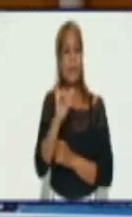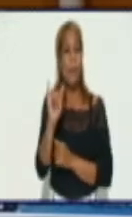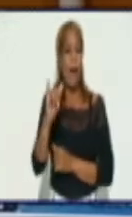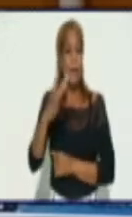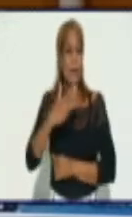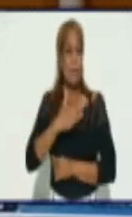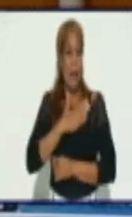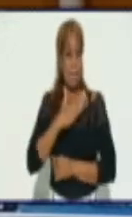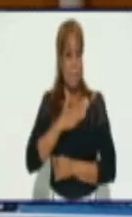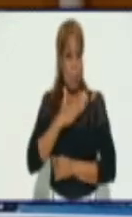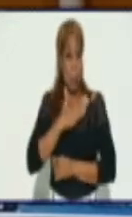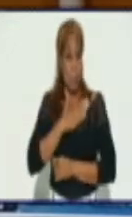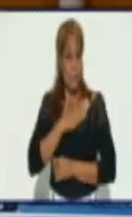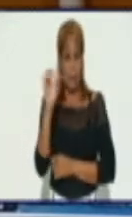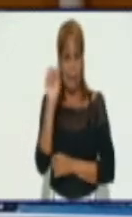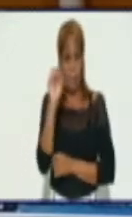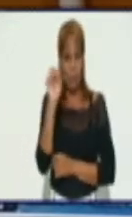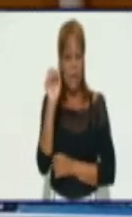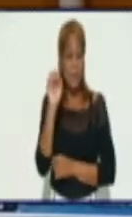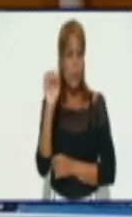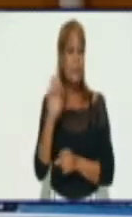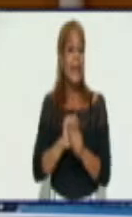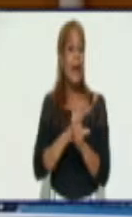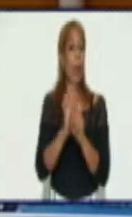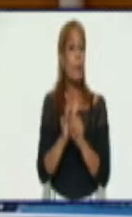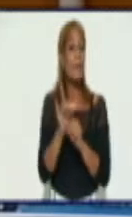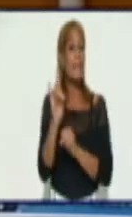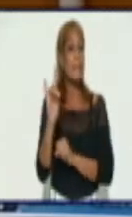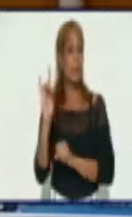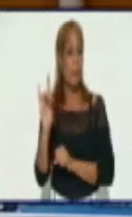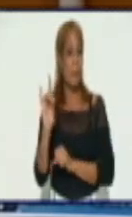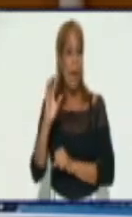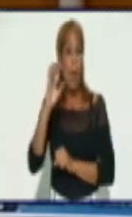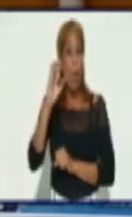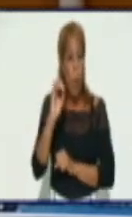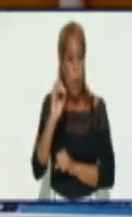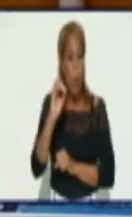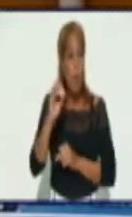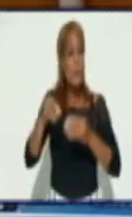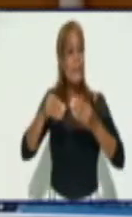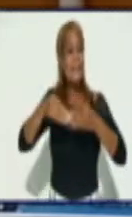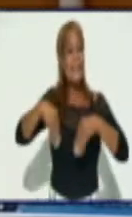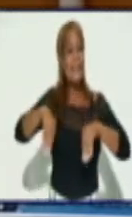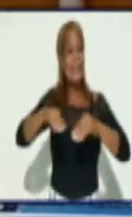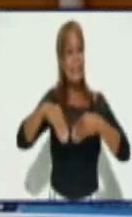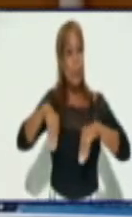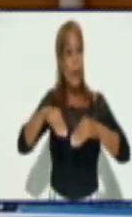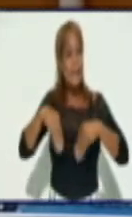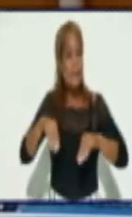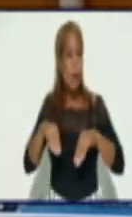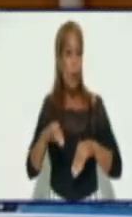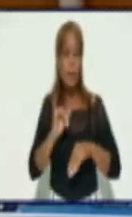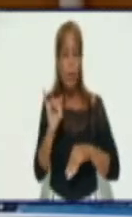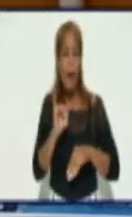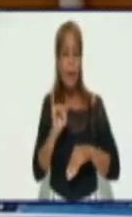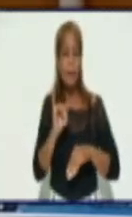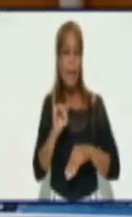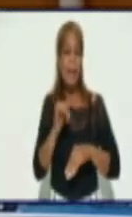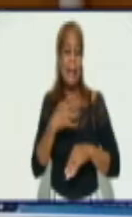con la cob y 19 o cualquier situación de índole personal pero que pone en riesgo vidas humanas